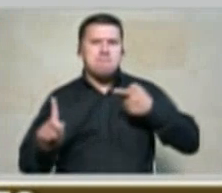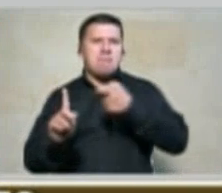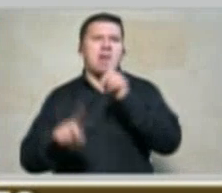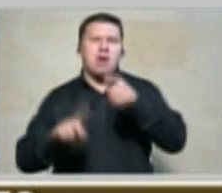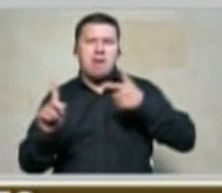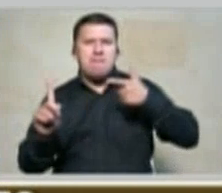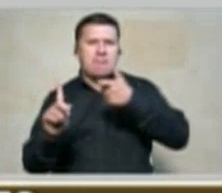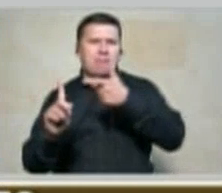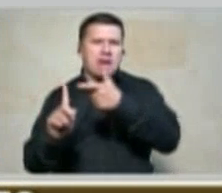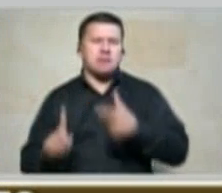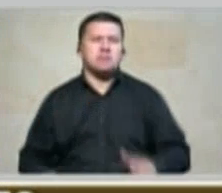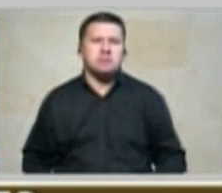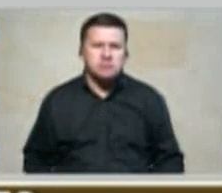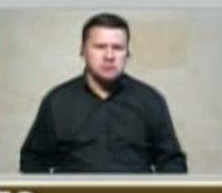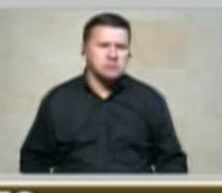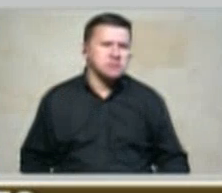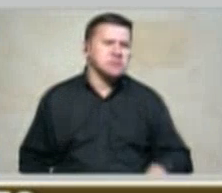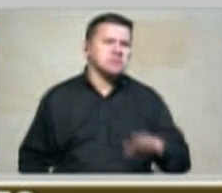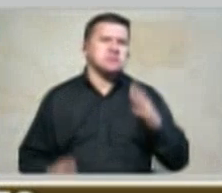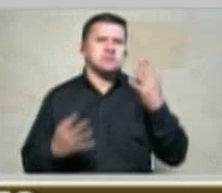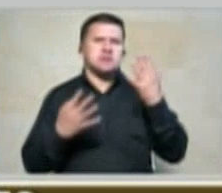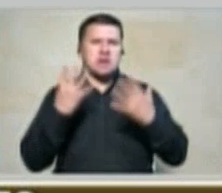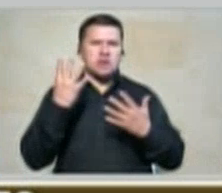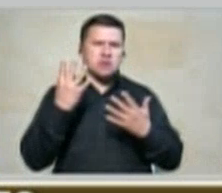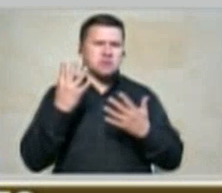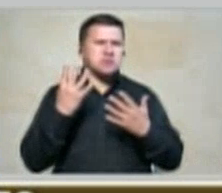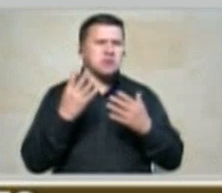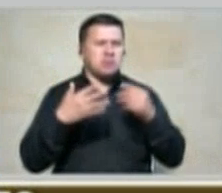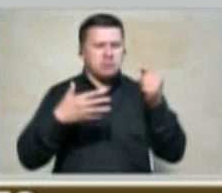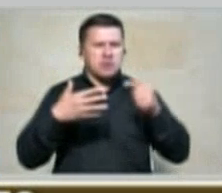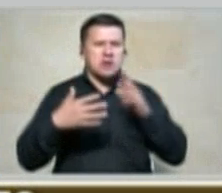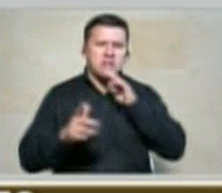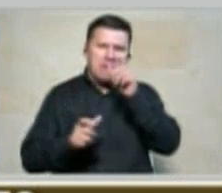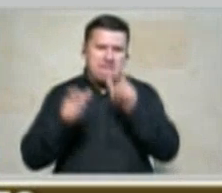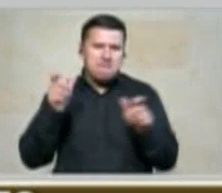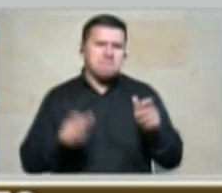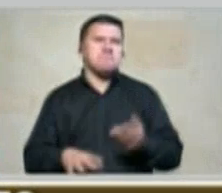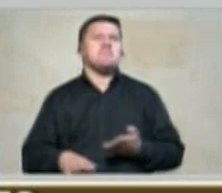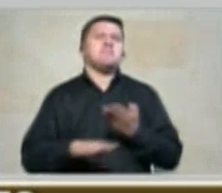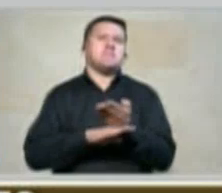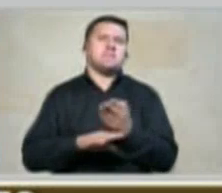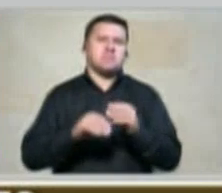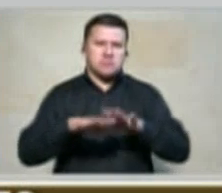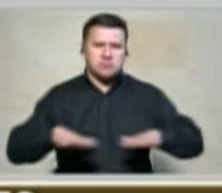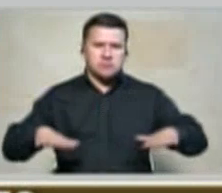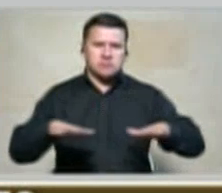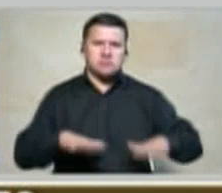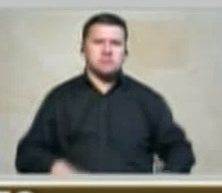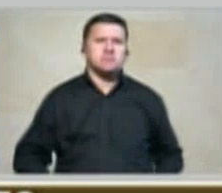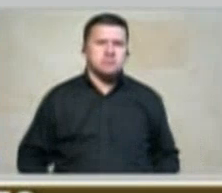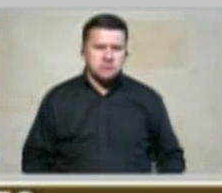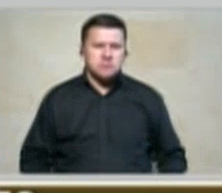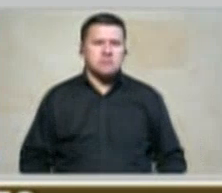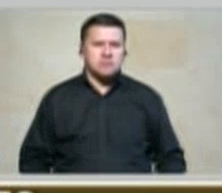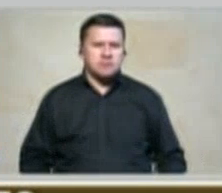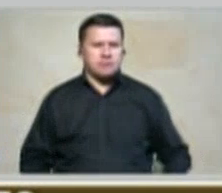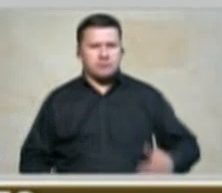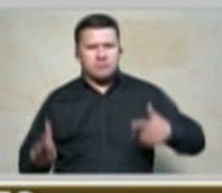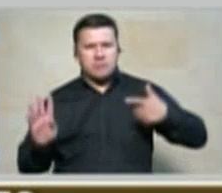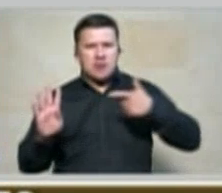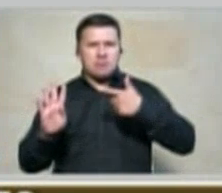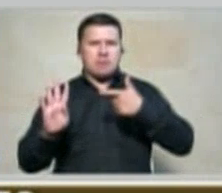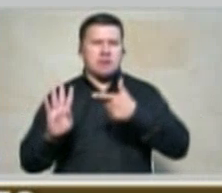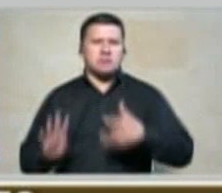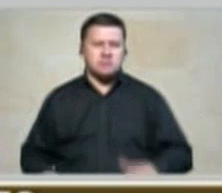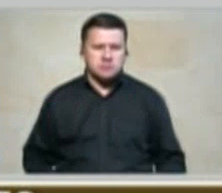asesinando. Llevamos 14 casos de personas que reclamaban tierra y que fueron